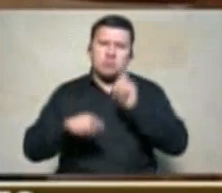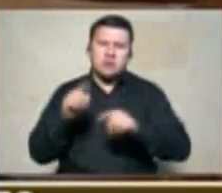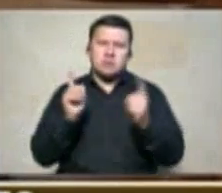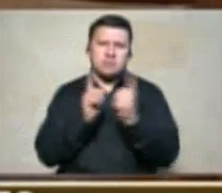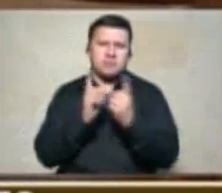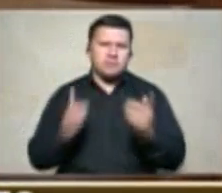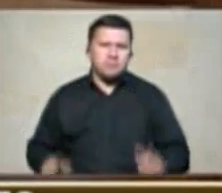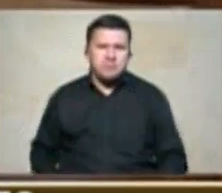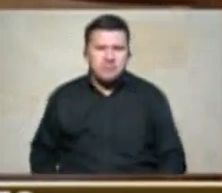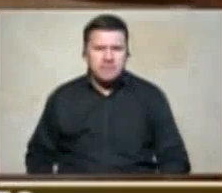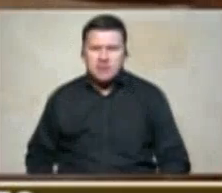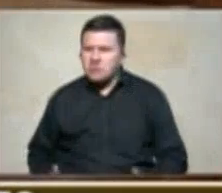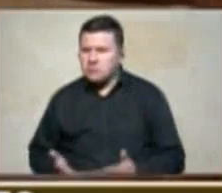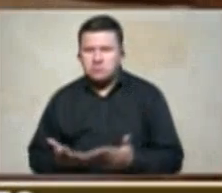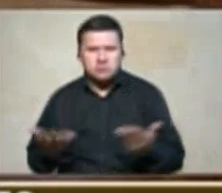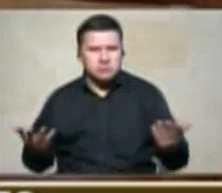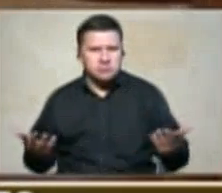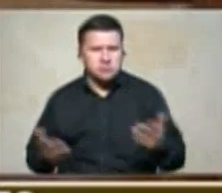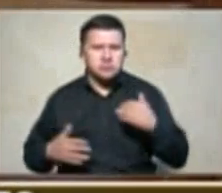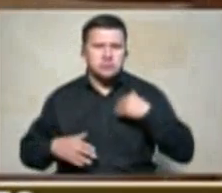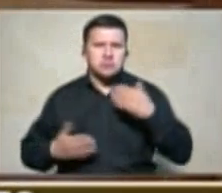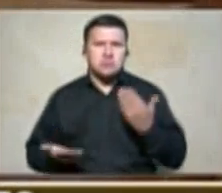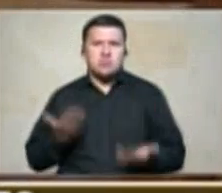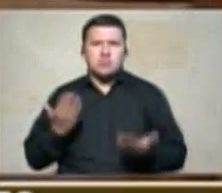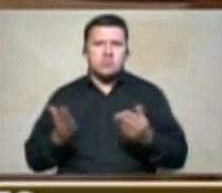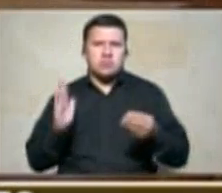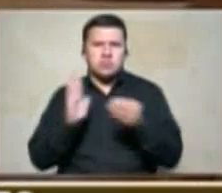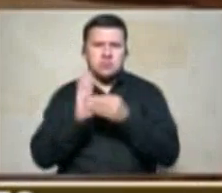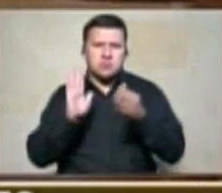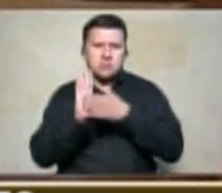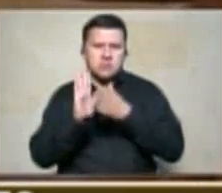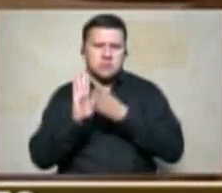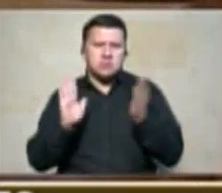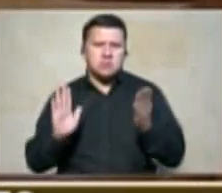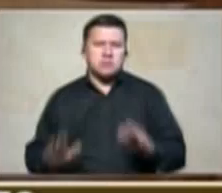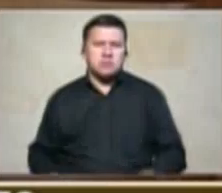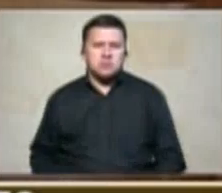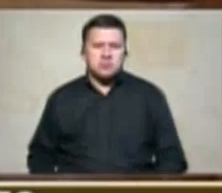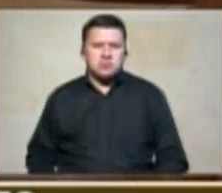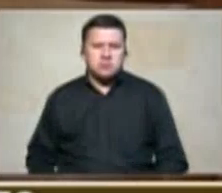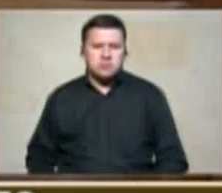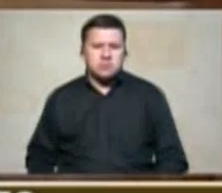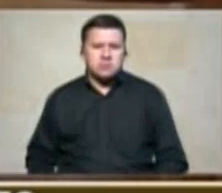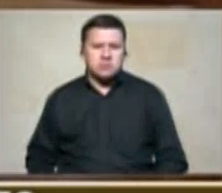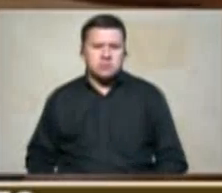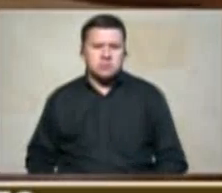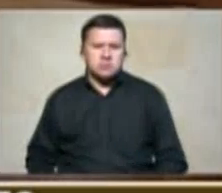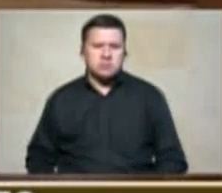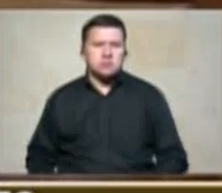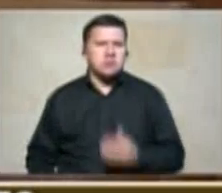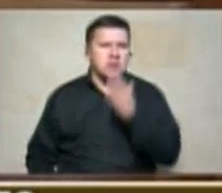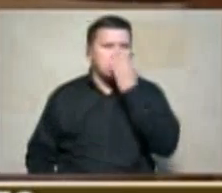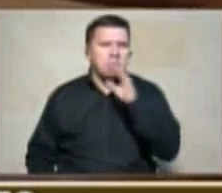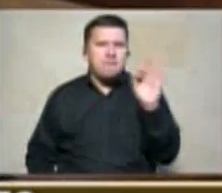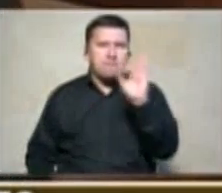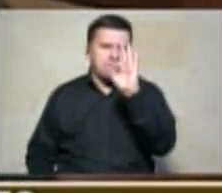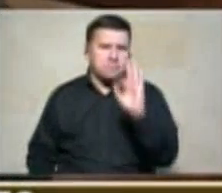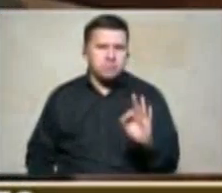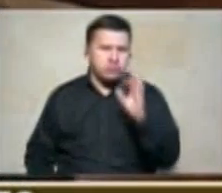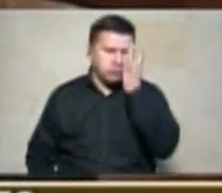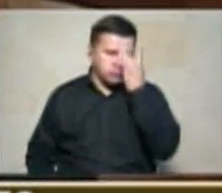en un solo milímetro de porcentaje, porque es el Estado precisamente el quien